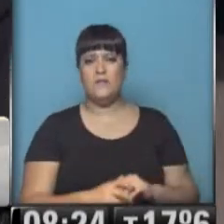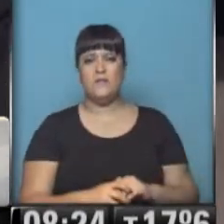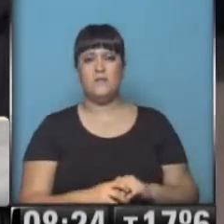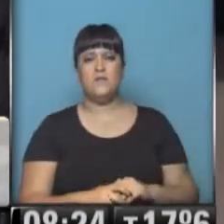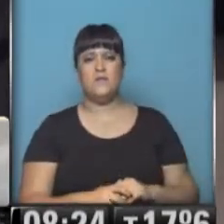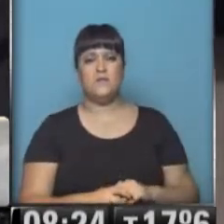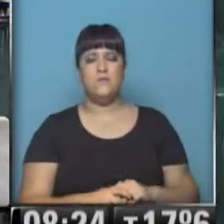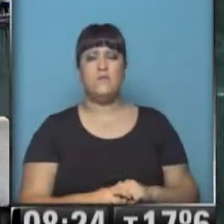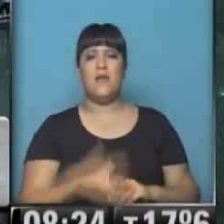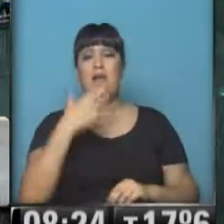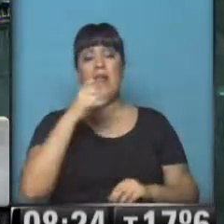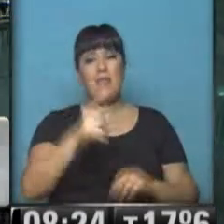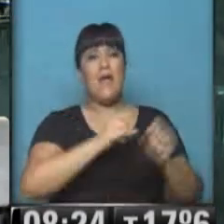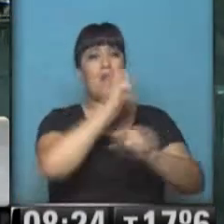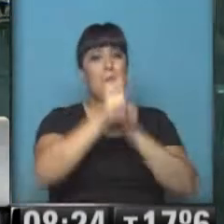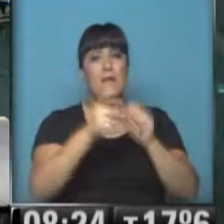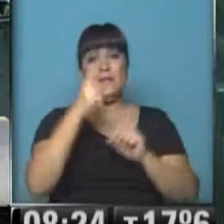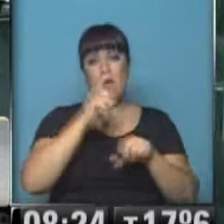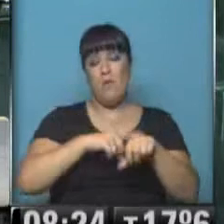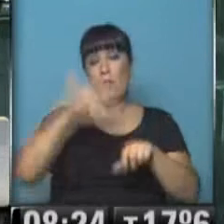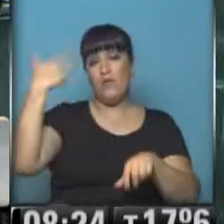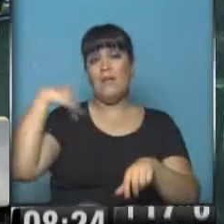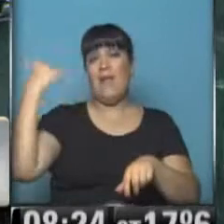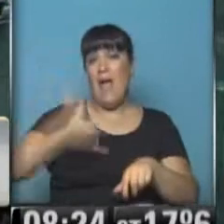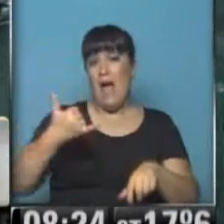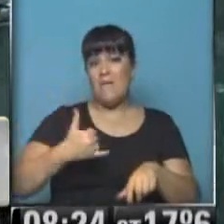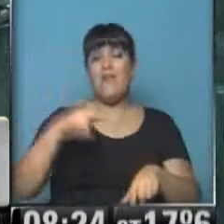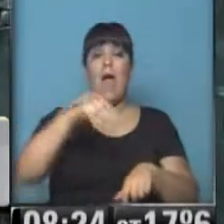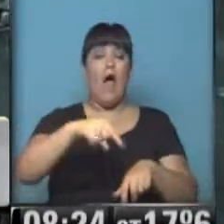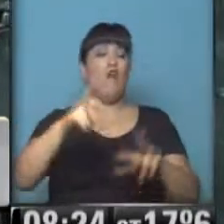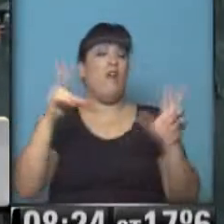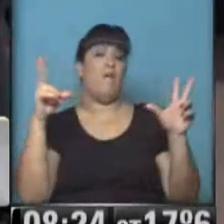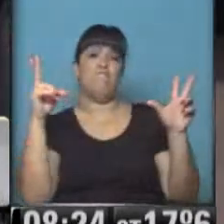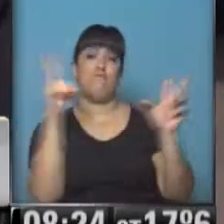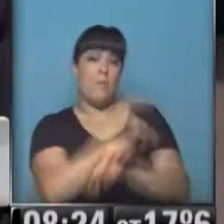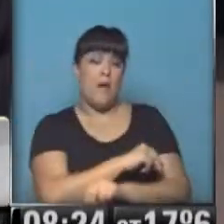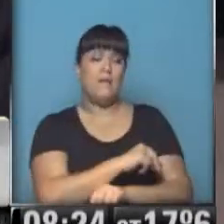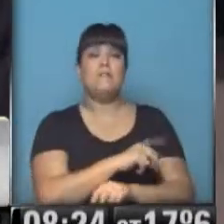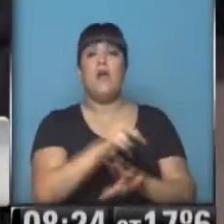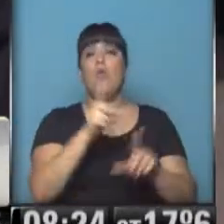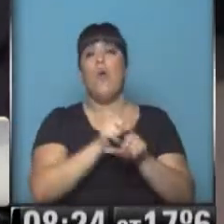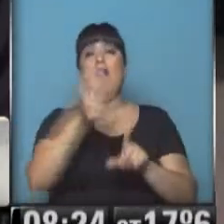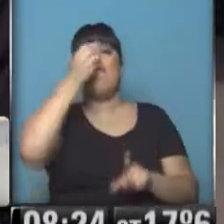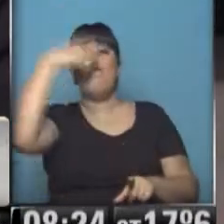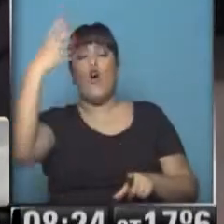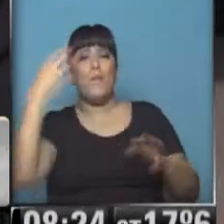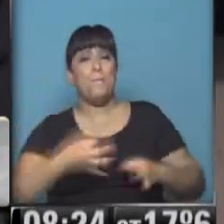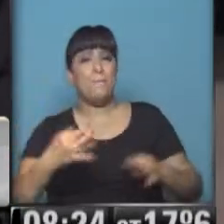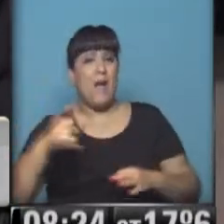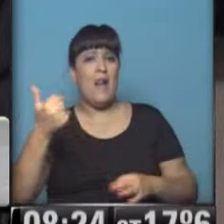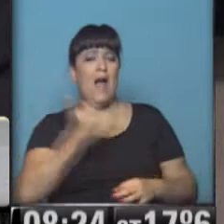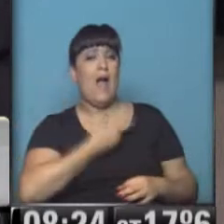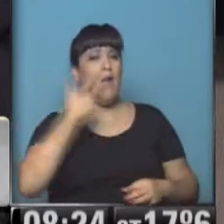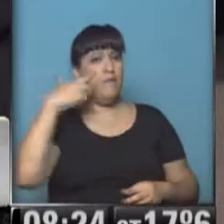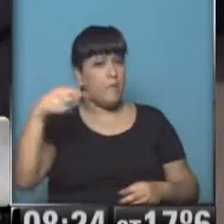que son empresas que en algún momento existieron no tienen más actividad no se dieron formalmente de baja en la firme si figuran todavía con su